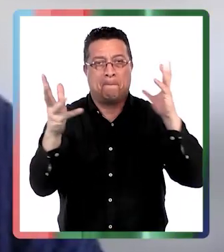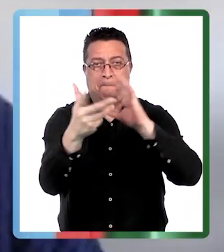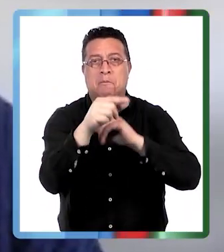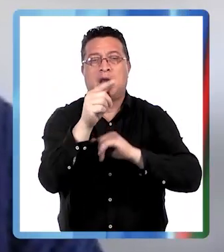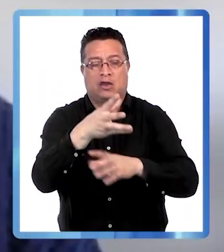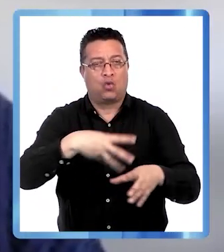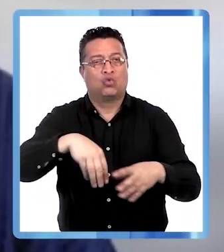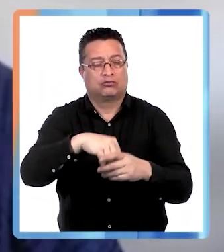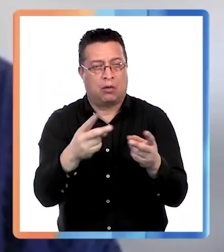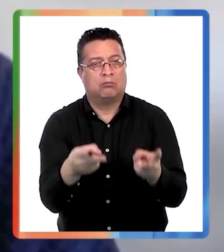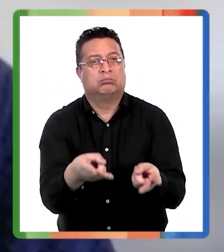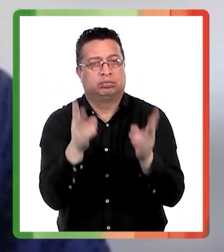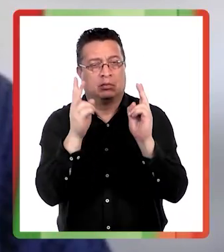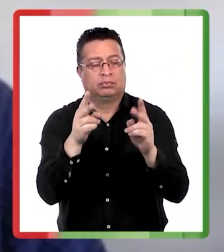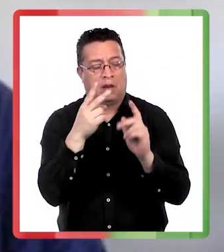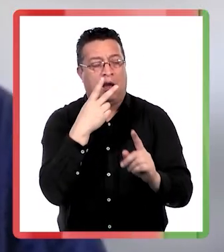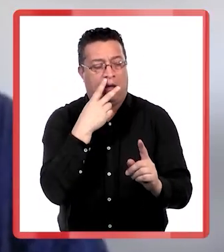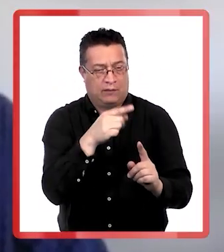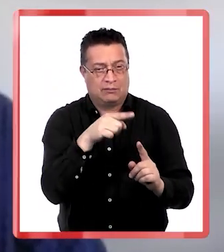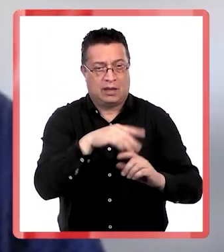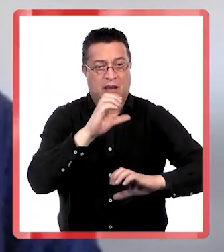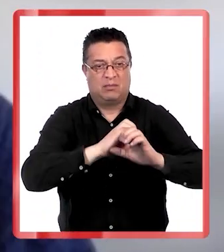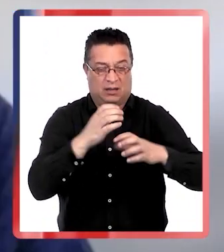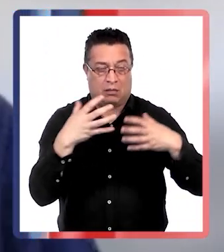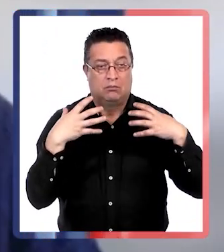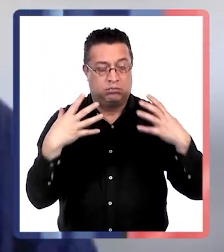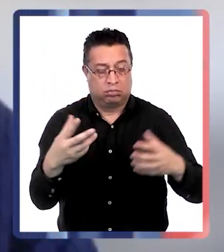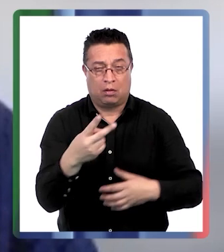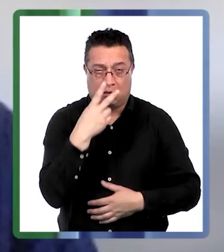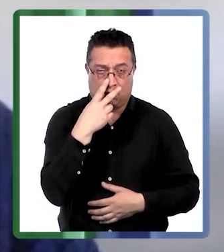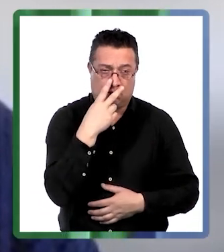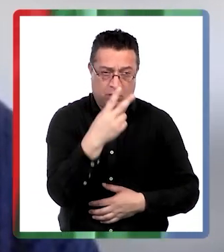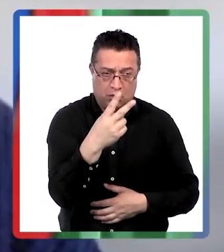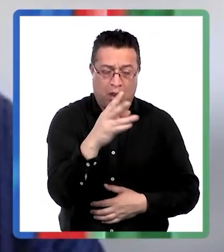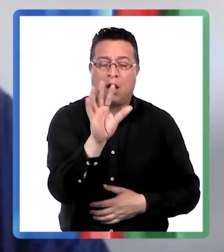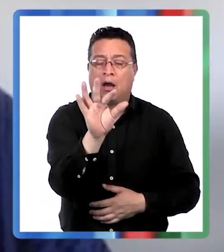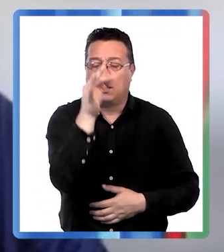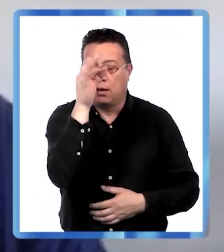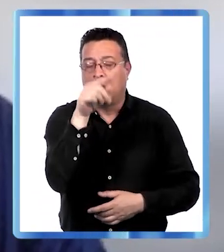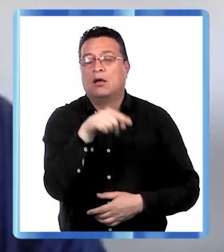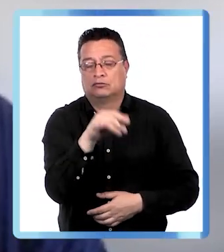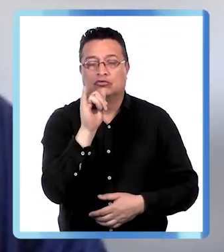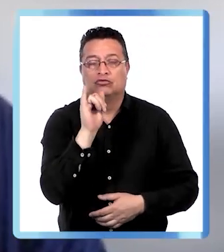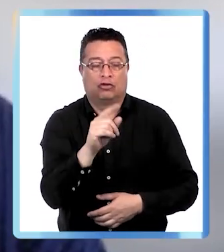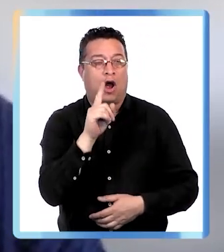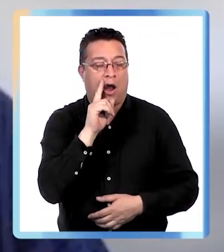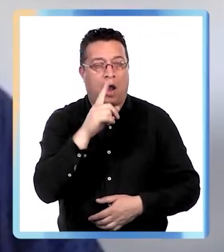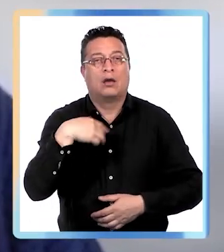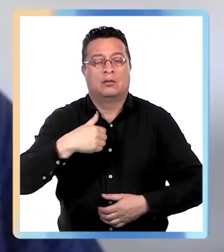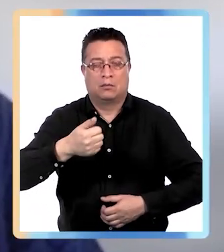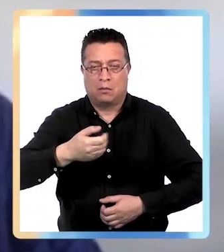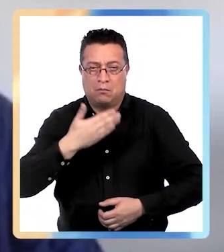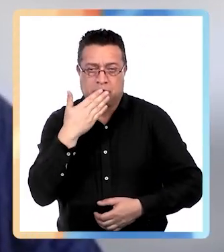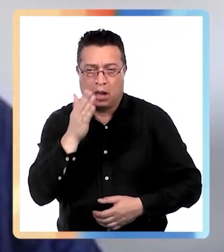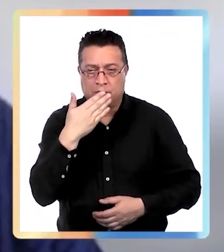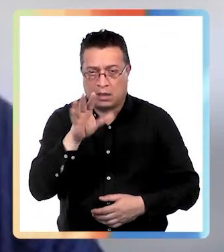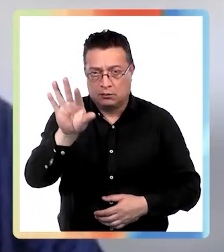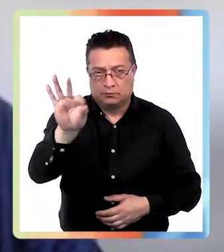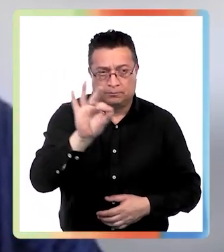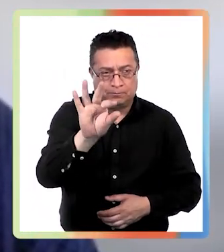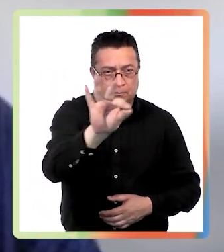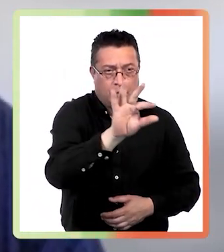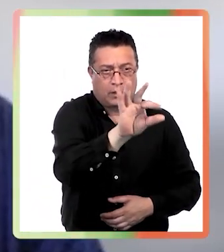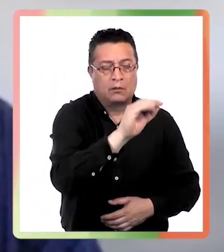ambientes inclusivos, porque ven estas grandes empresas o grandes organizaciones que la carrera por el